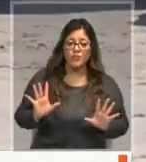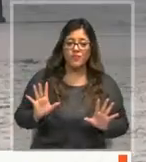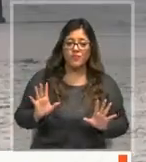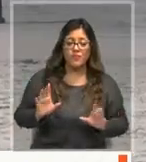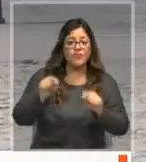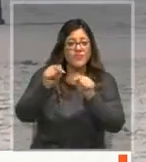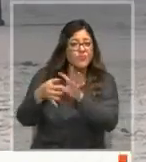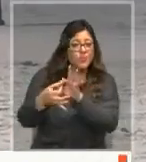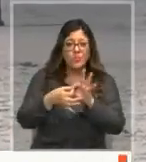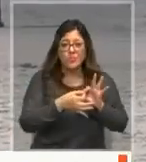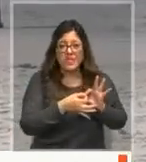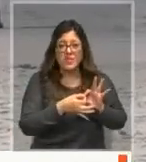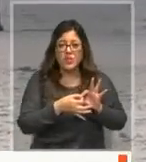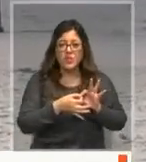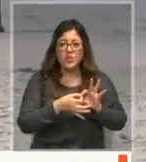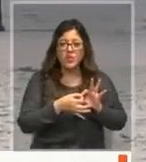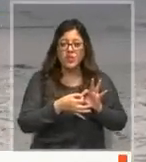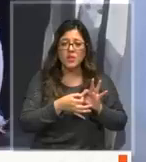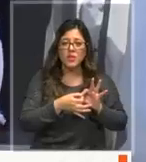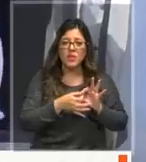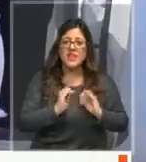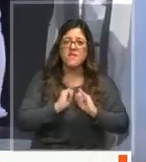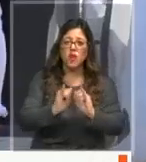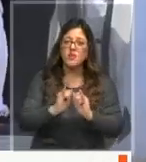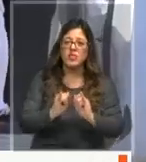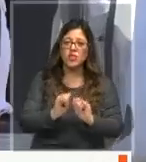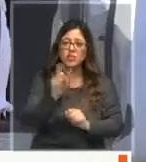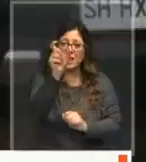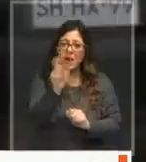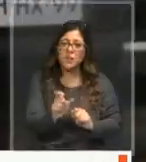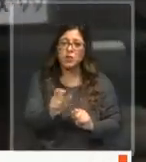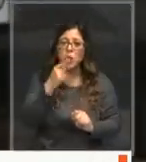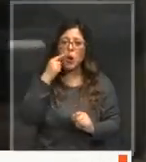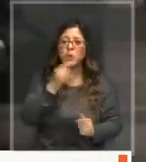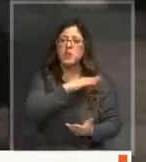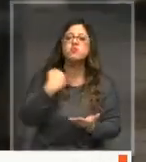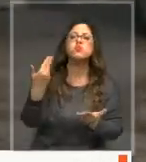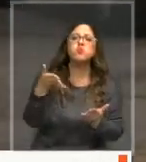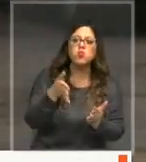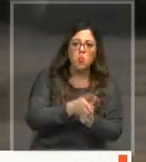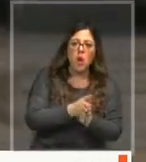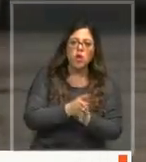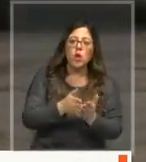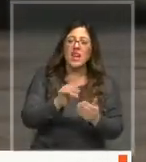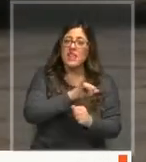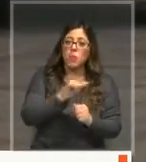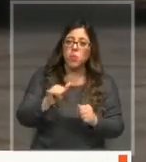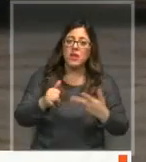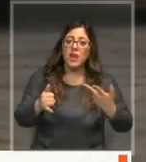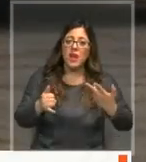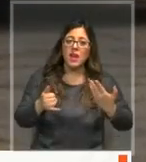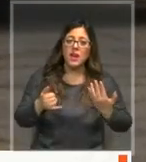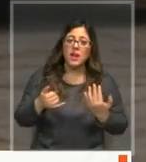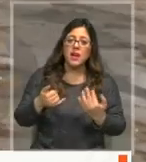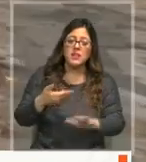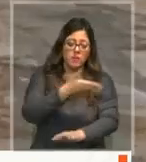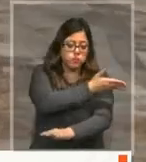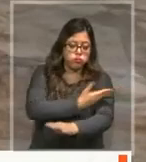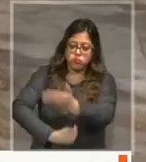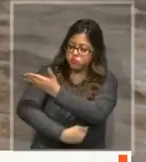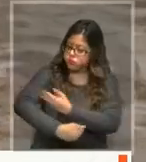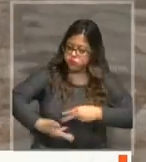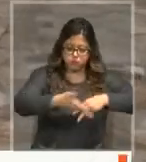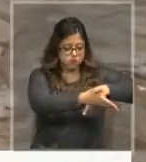tras comprobarse extraoficialmente la identidad del hombre que fue asesinado y posteriormente descuartizado en el puerto. La